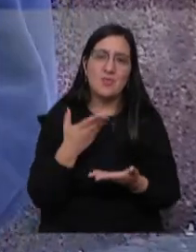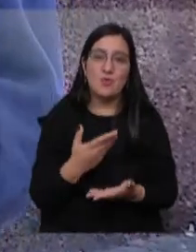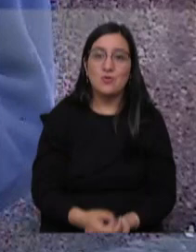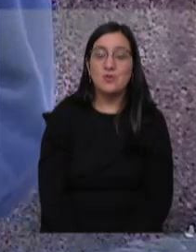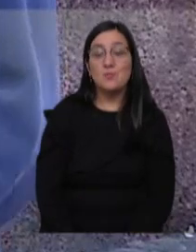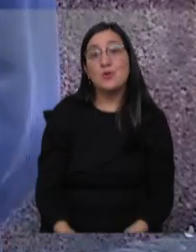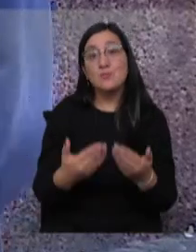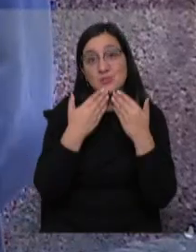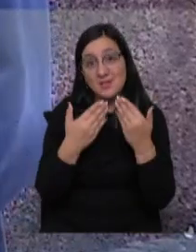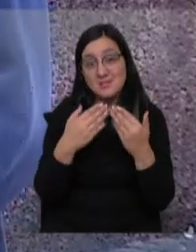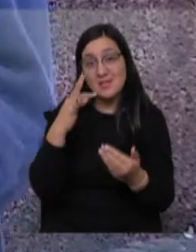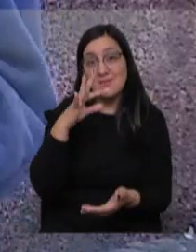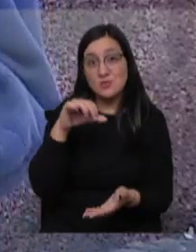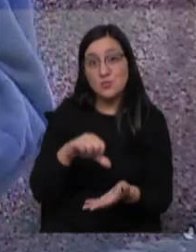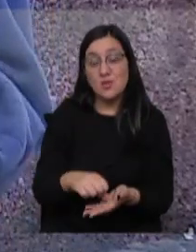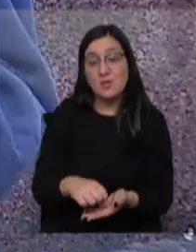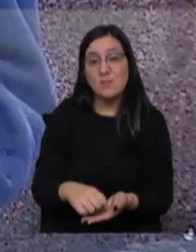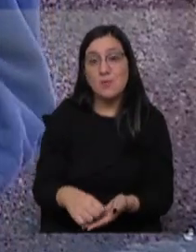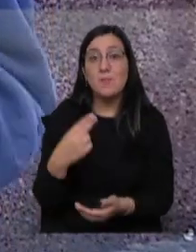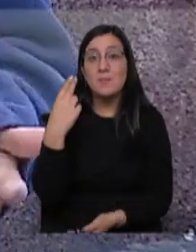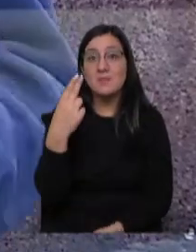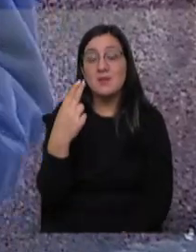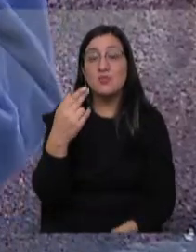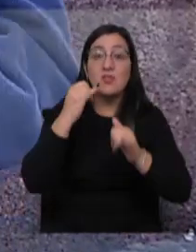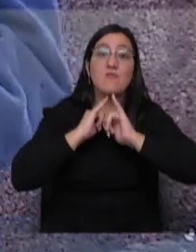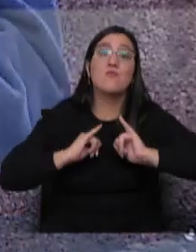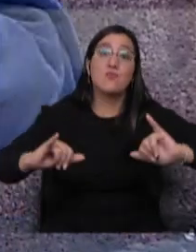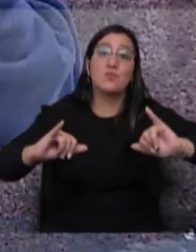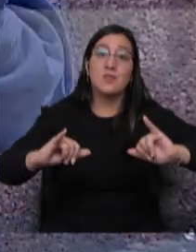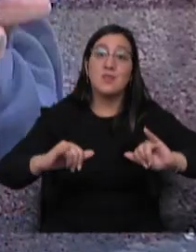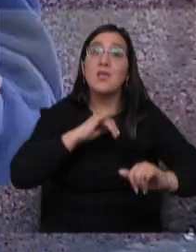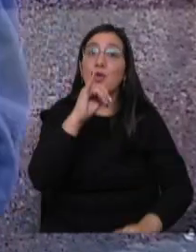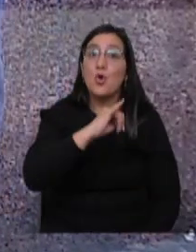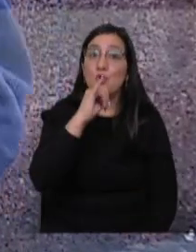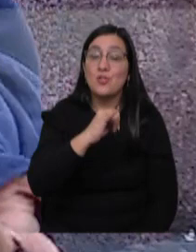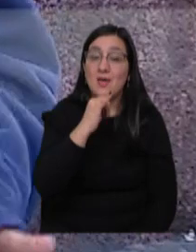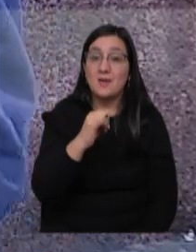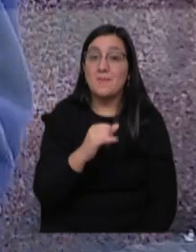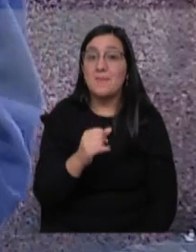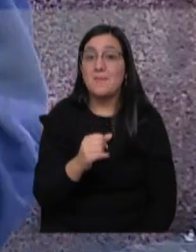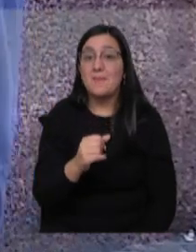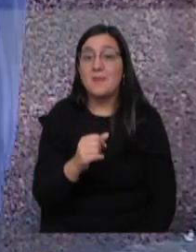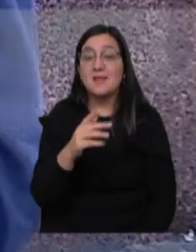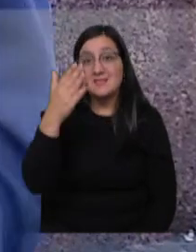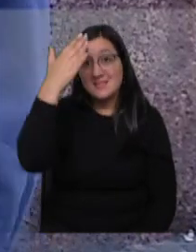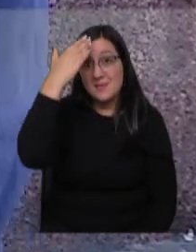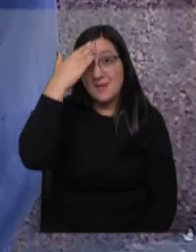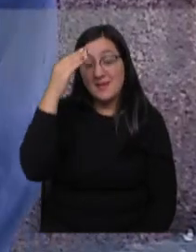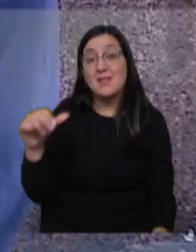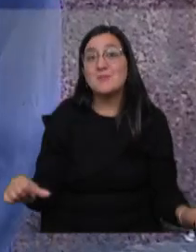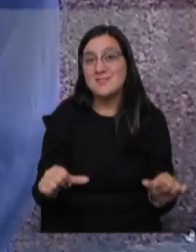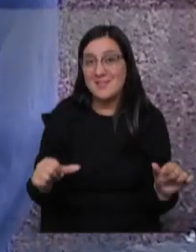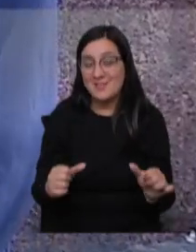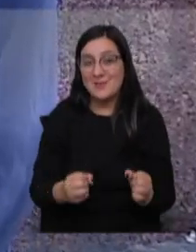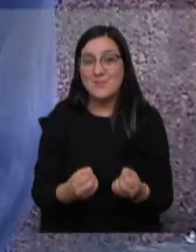nada, agradecer a ustedes, a TV Ciudad, por permitirnos esta instancia de, bueno, poder contar un poco, viste, para que sepan en qué estamos.